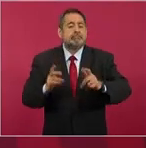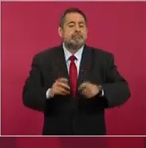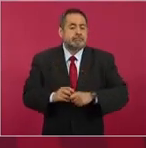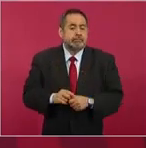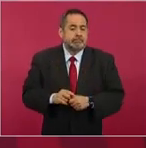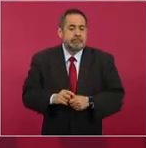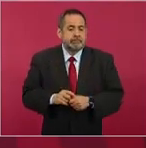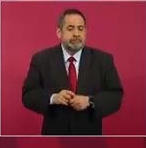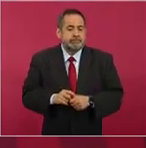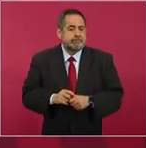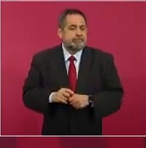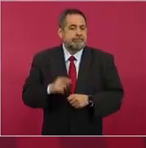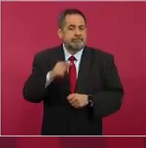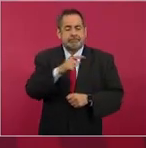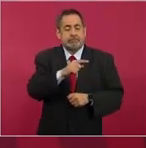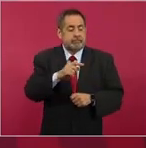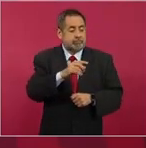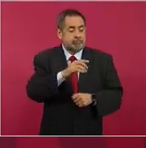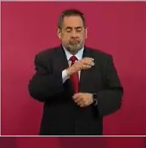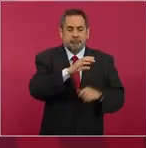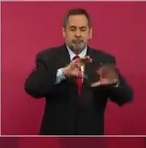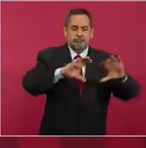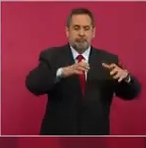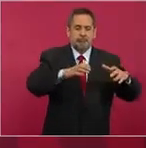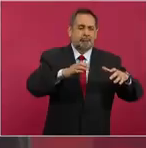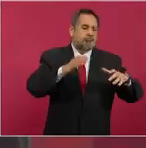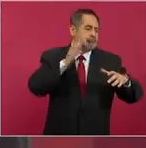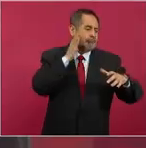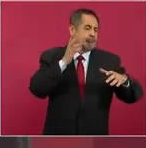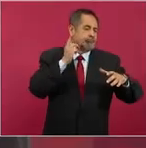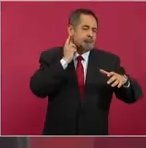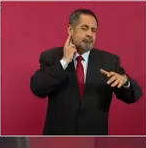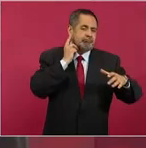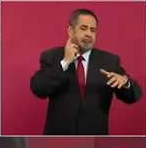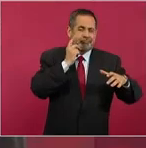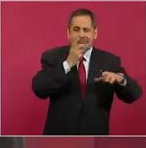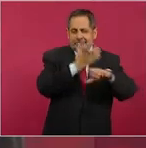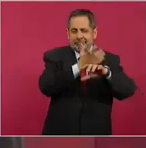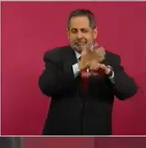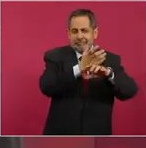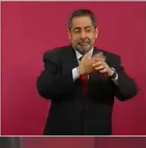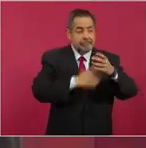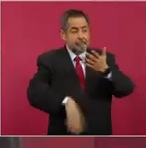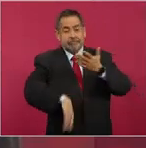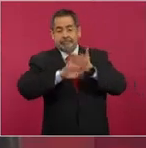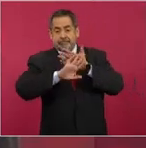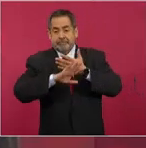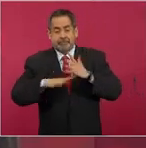y el Congreso estadounidense nos declara la guerra